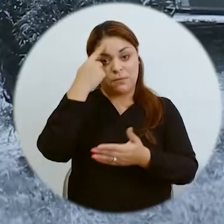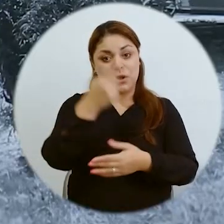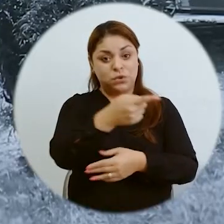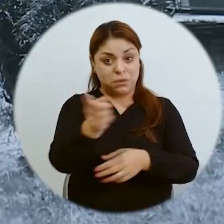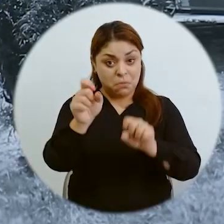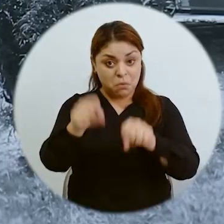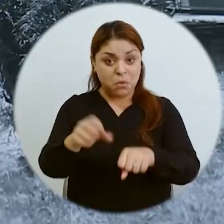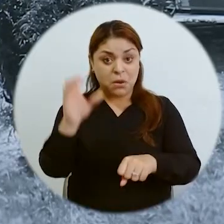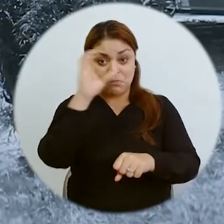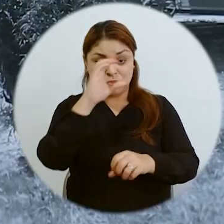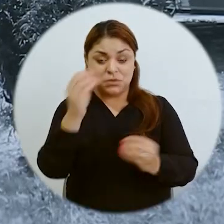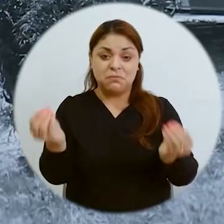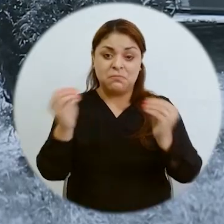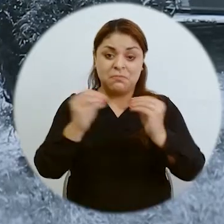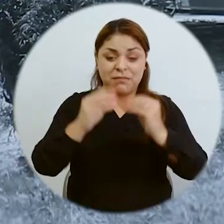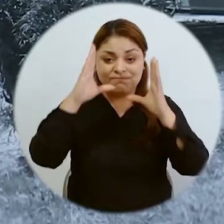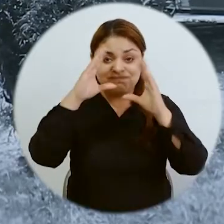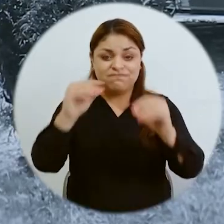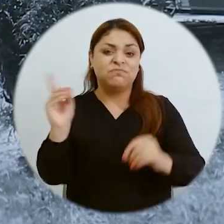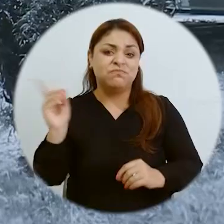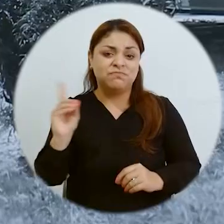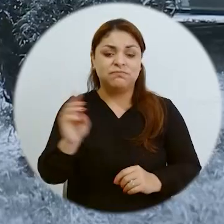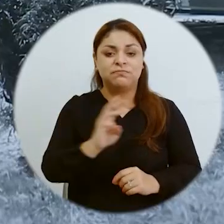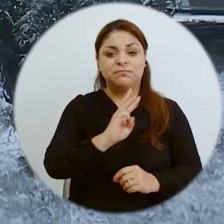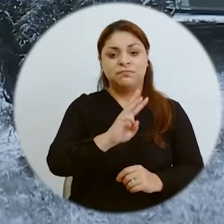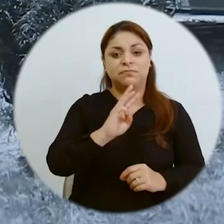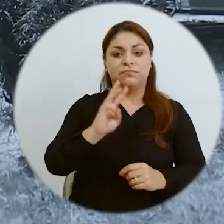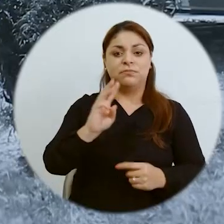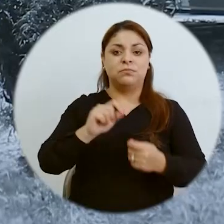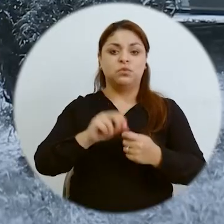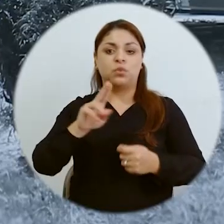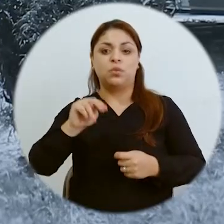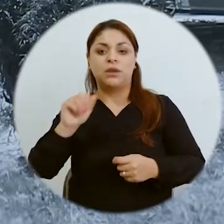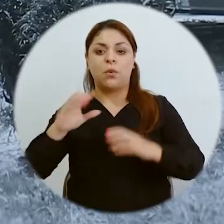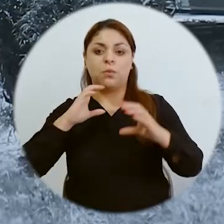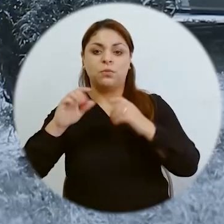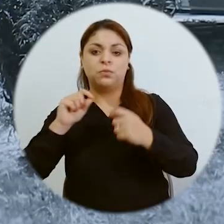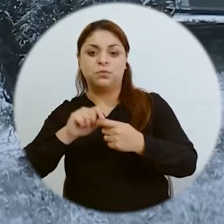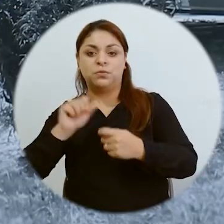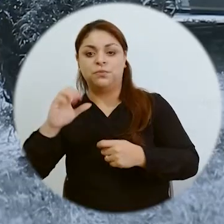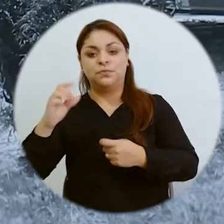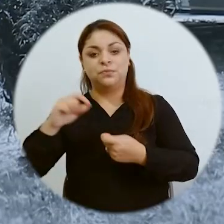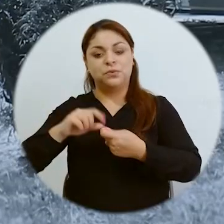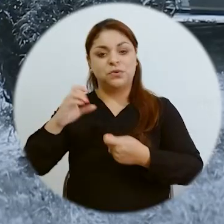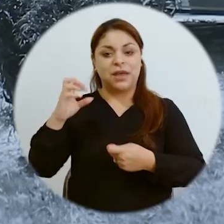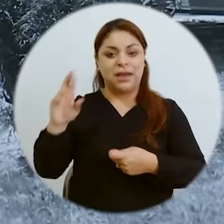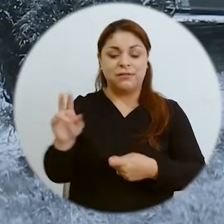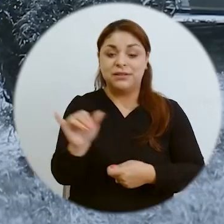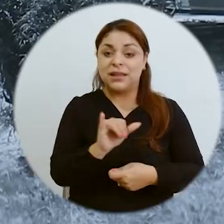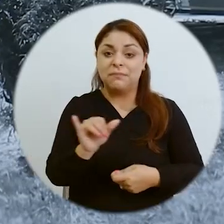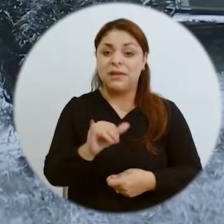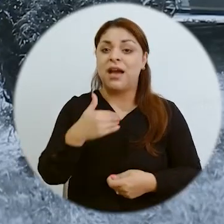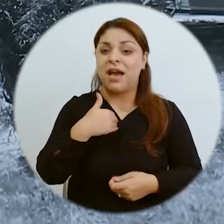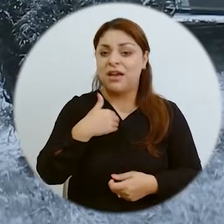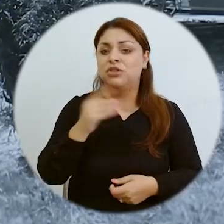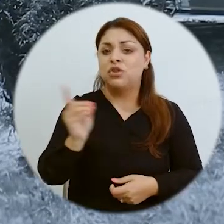socar clavijas personal. Se me acaba el tiempo, este tema está buenísimo, pero nos acabó el tiempo. Muchas gracias por acompañarnos en este